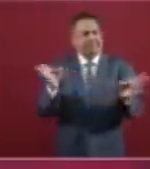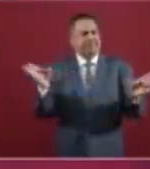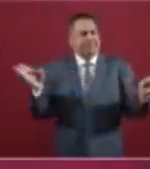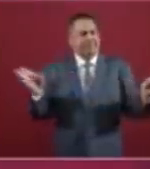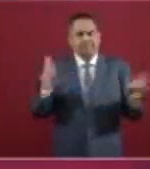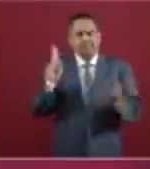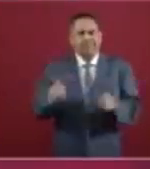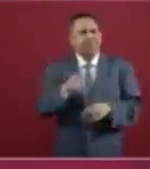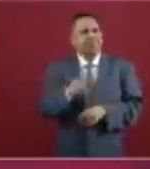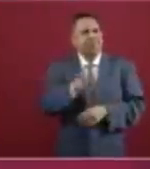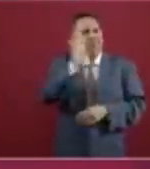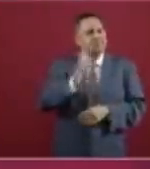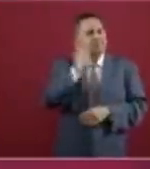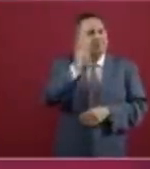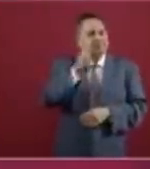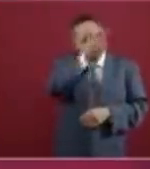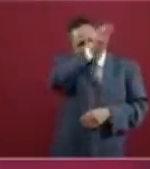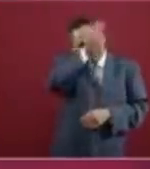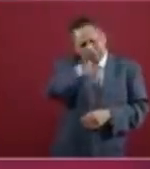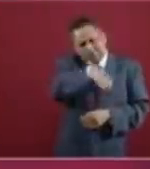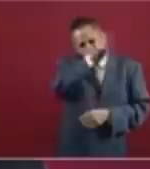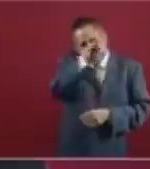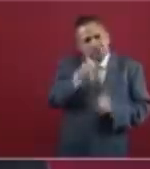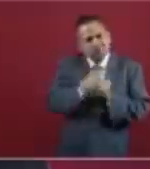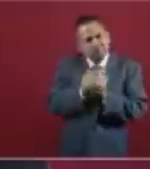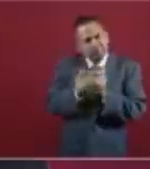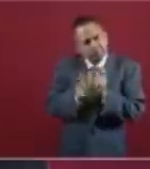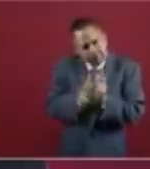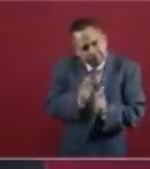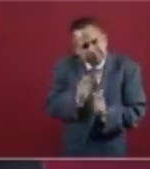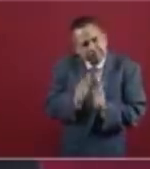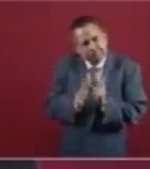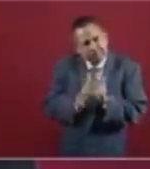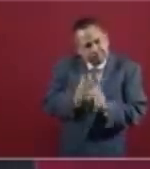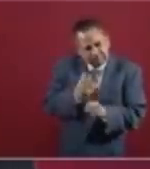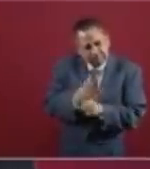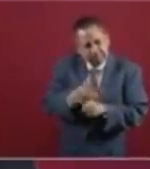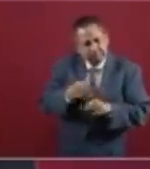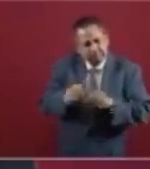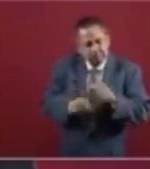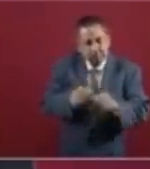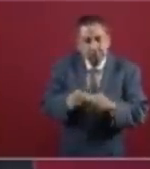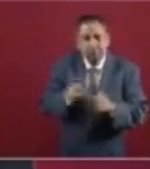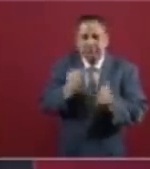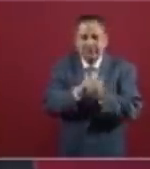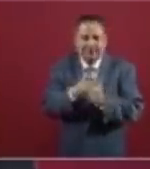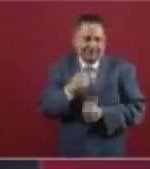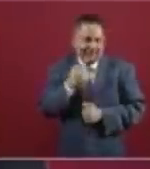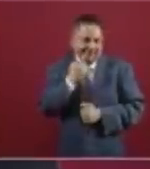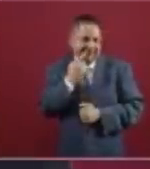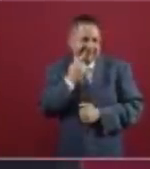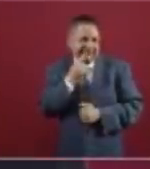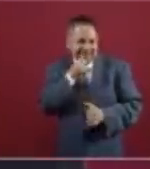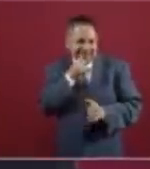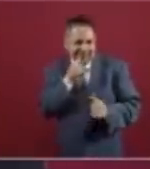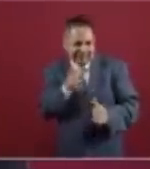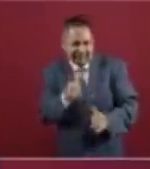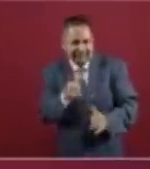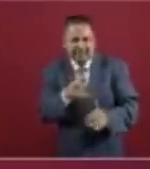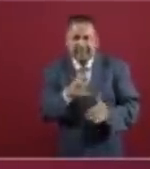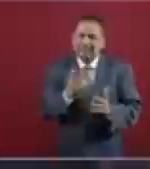un elefante reumático y ya le estoy agregando mañoso.